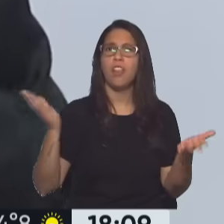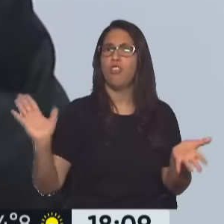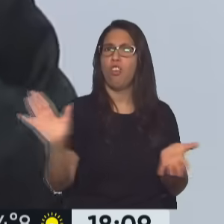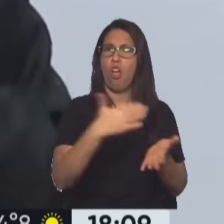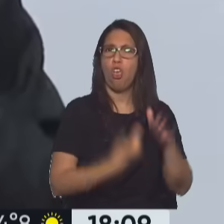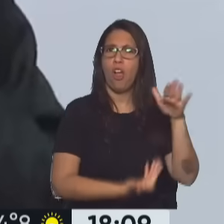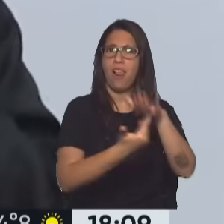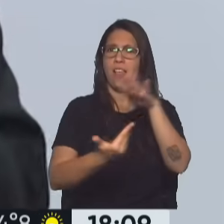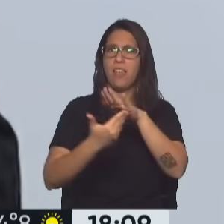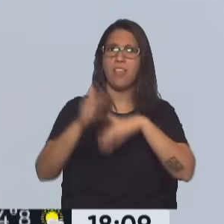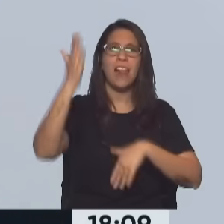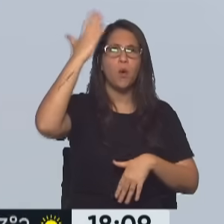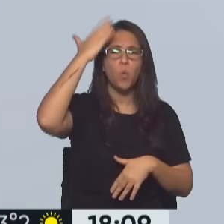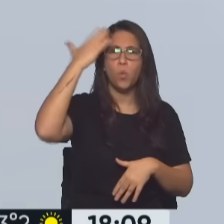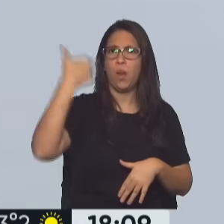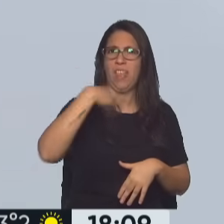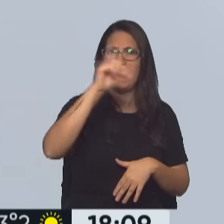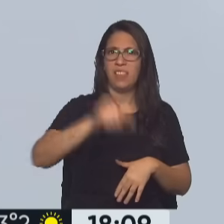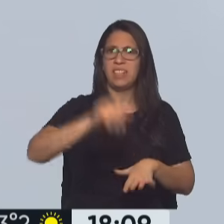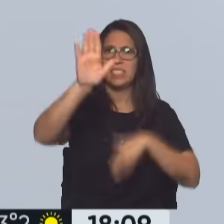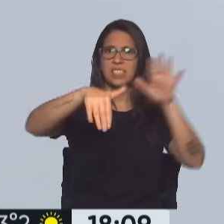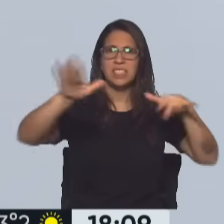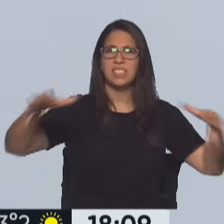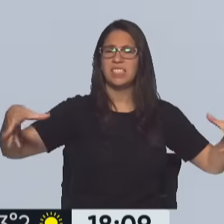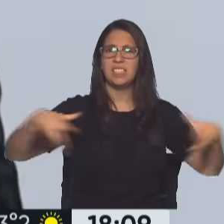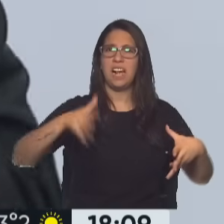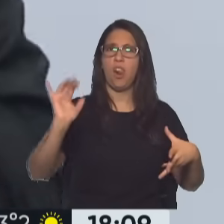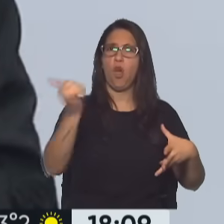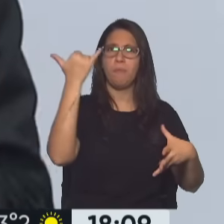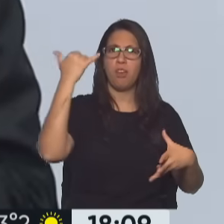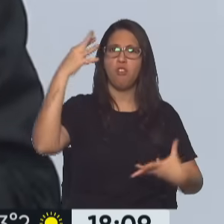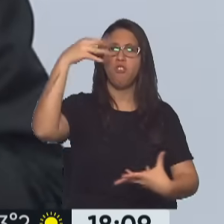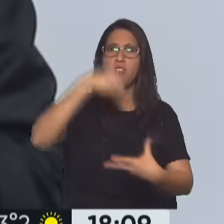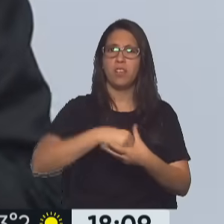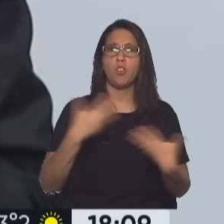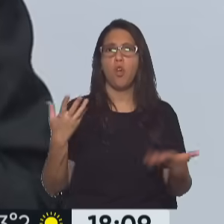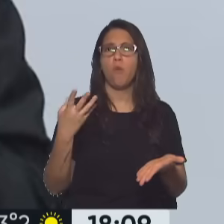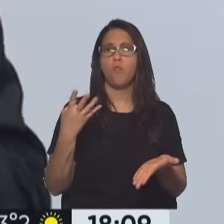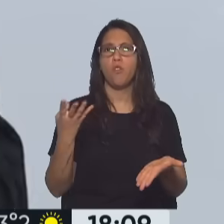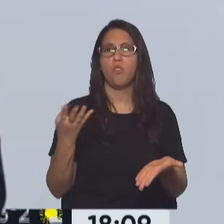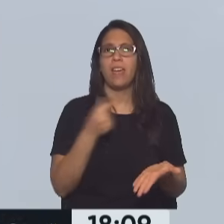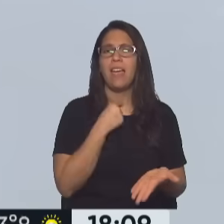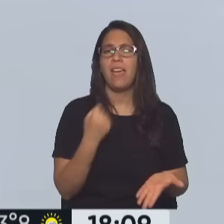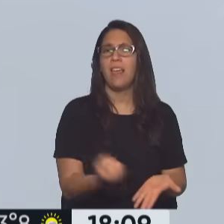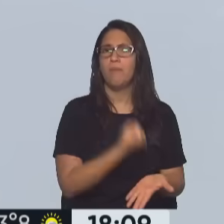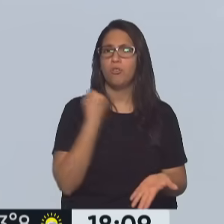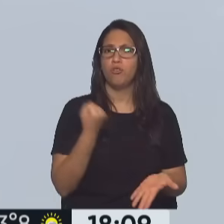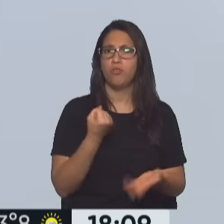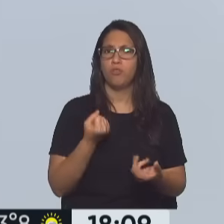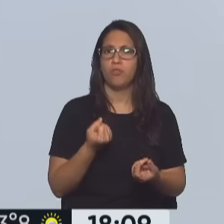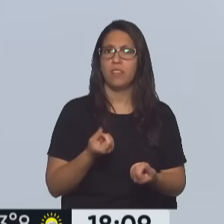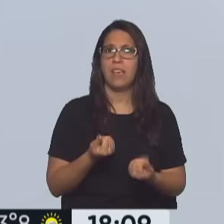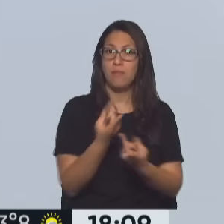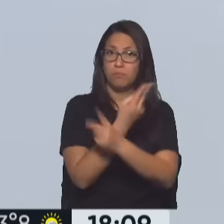políticas, de la cultura de la Argentina y obviamente nuestra agenda, la de abrazar, la de mejorar ingreso